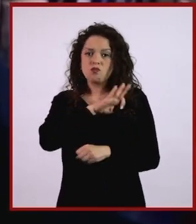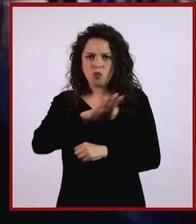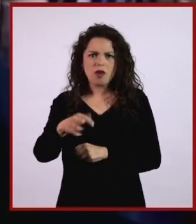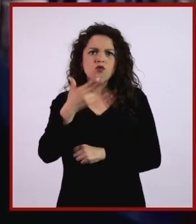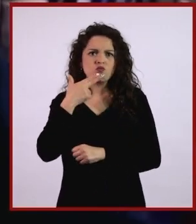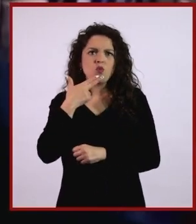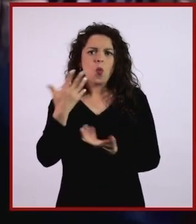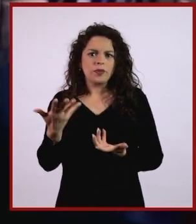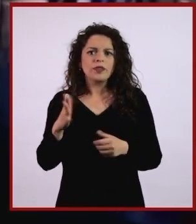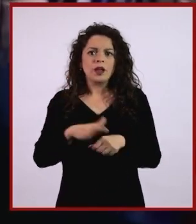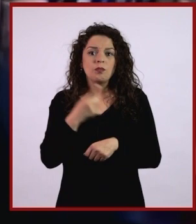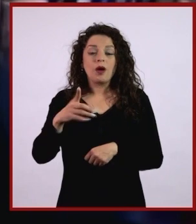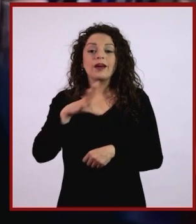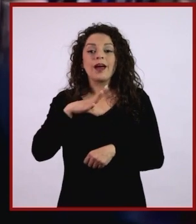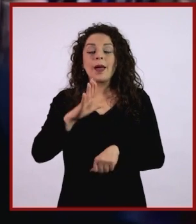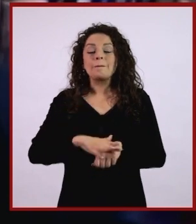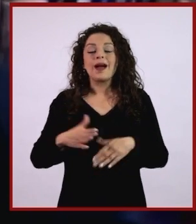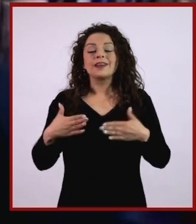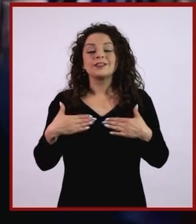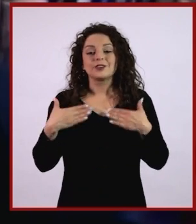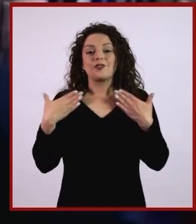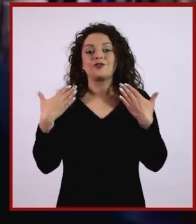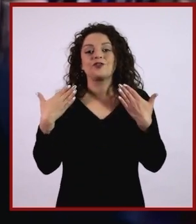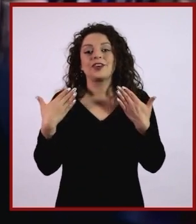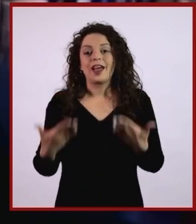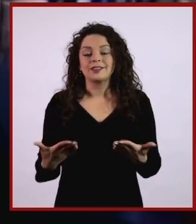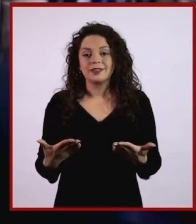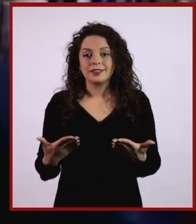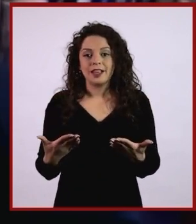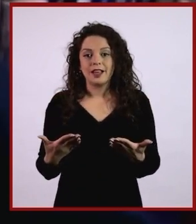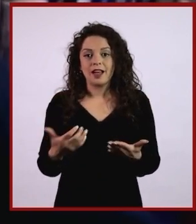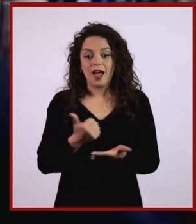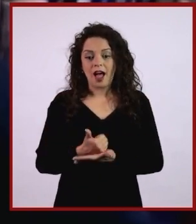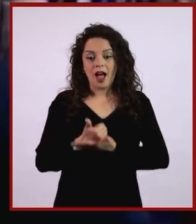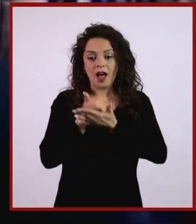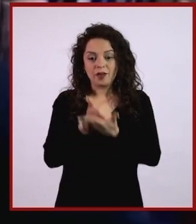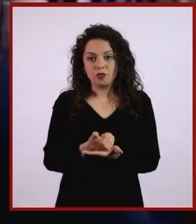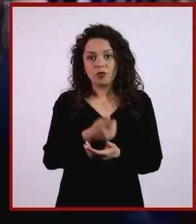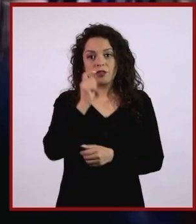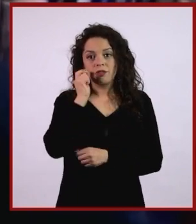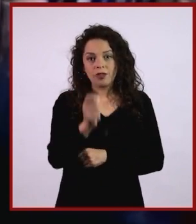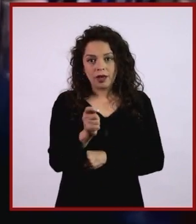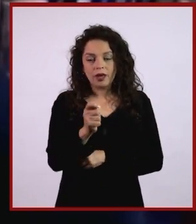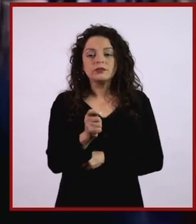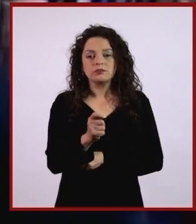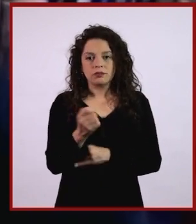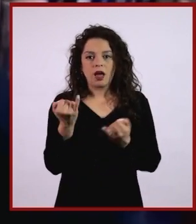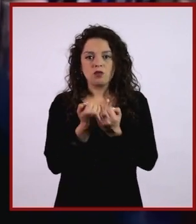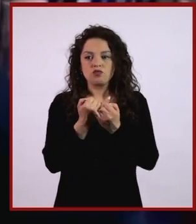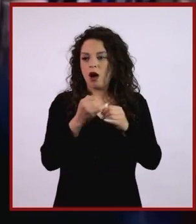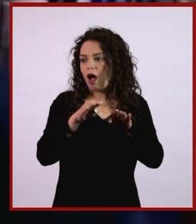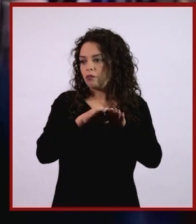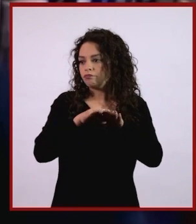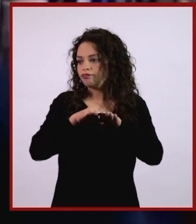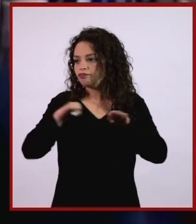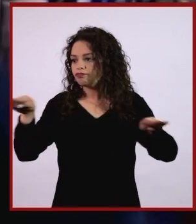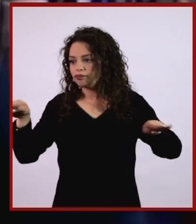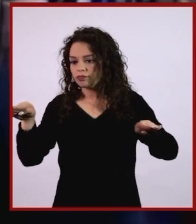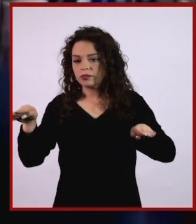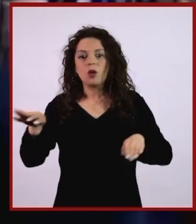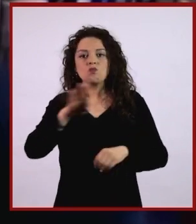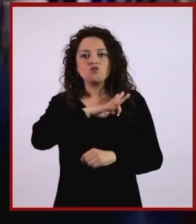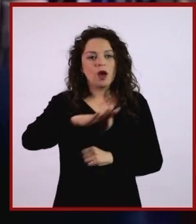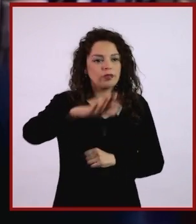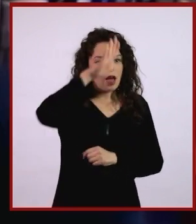ser útil siempre y cuando genere mayor confianza y ayude a producir consensos en la sociedad. Es decir, que